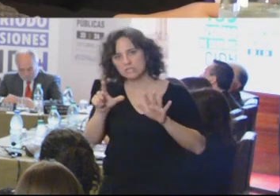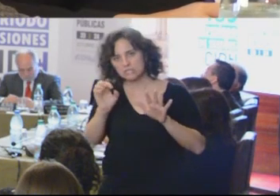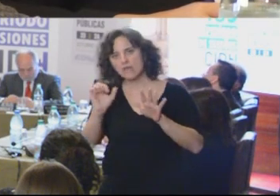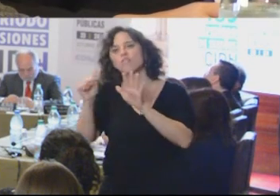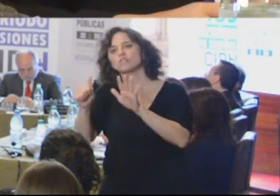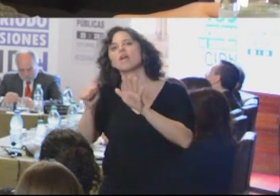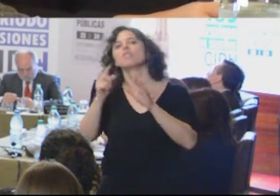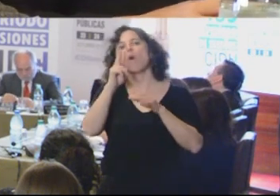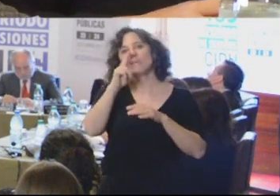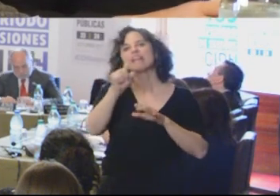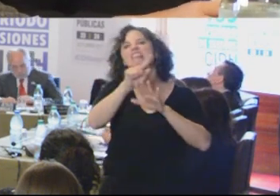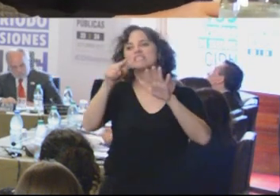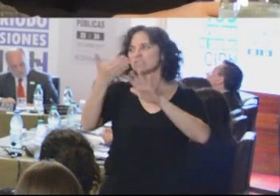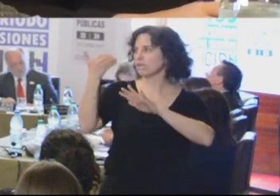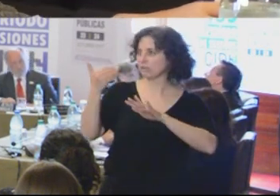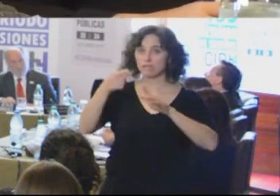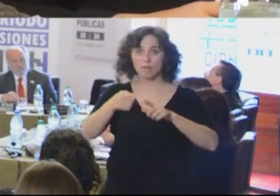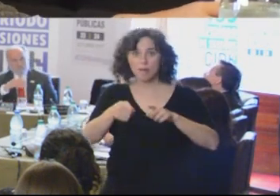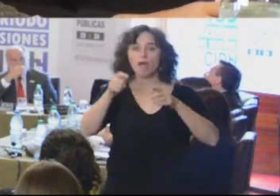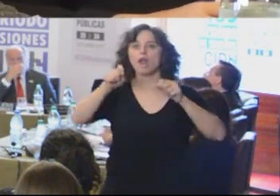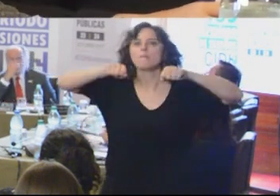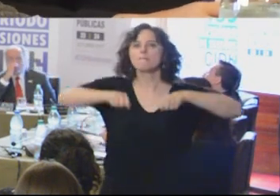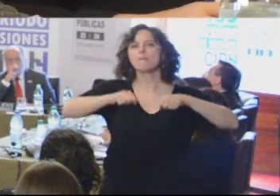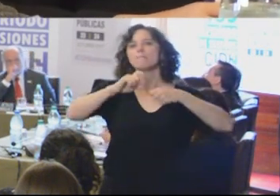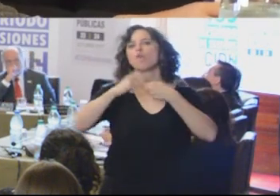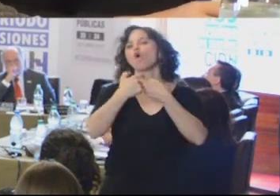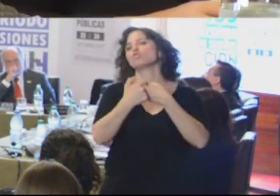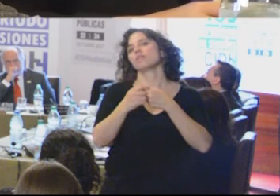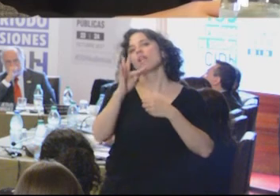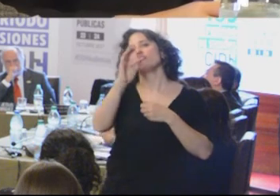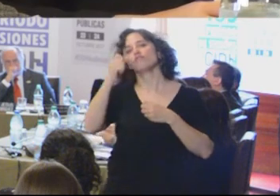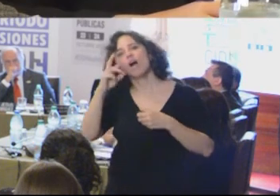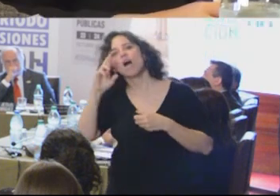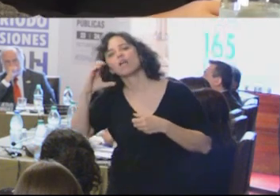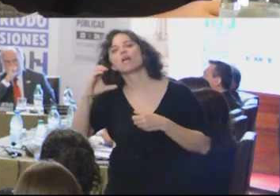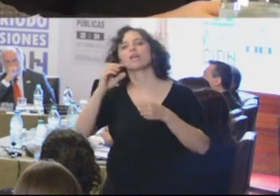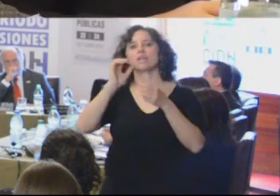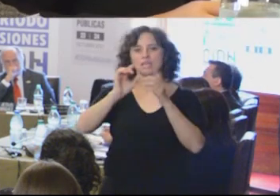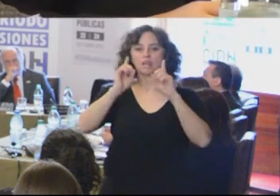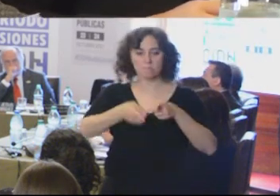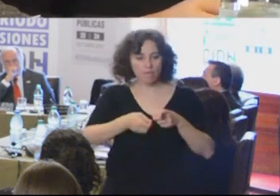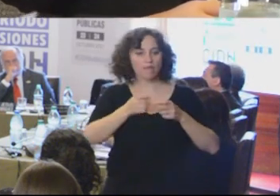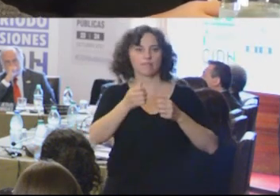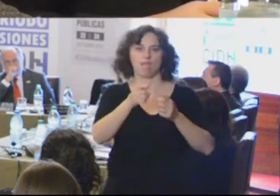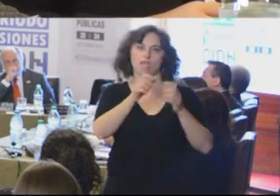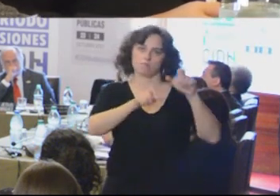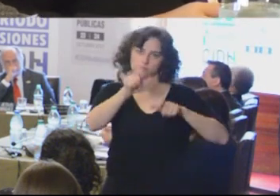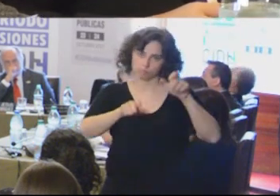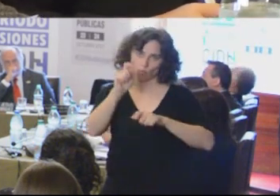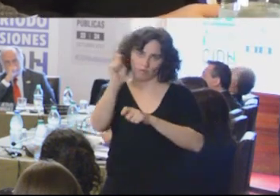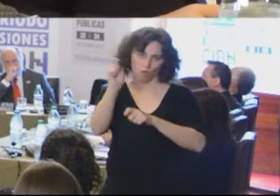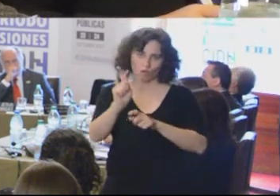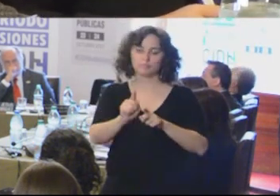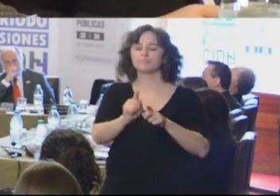2017 para miembros de las farc y de la fuerza pública respectivamente la libertad